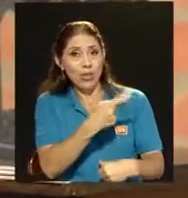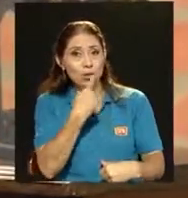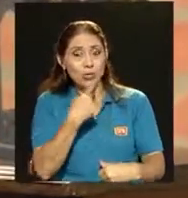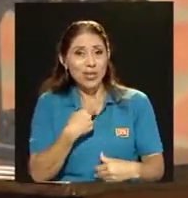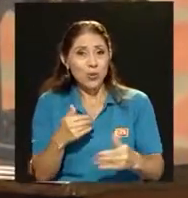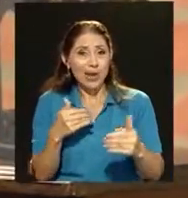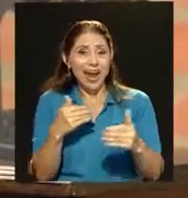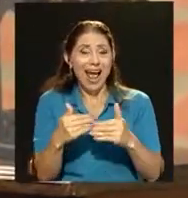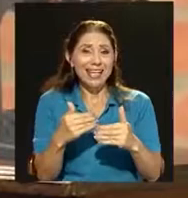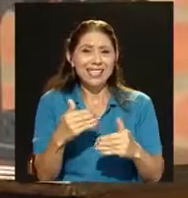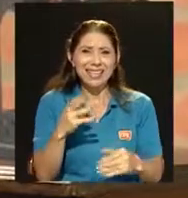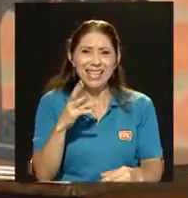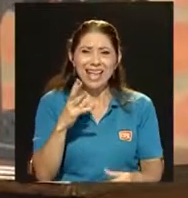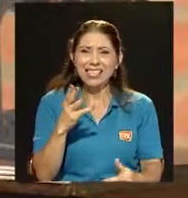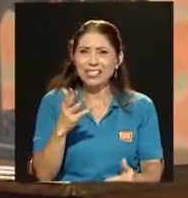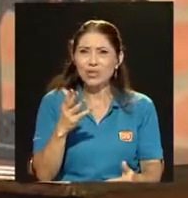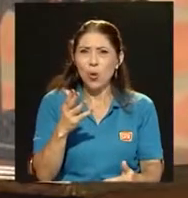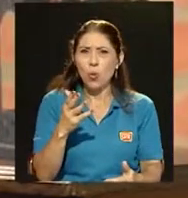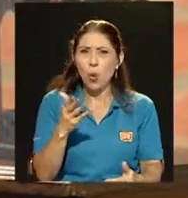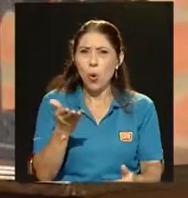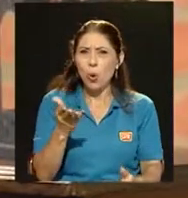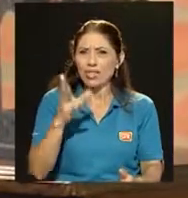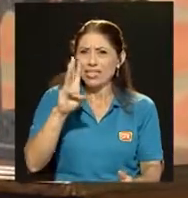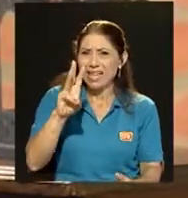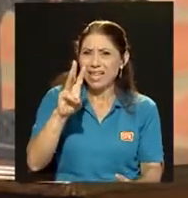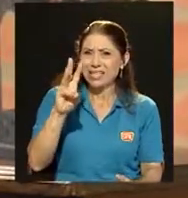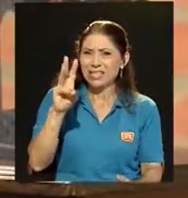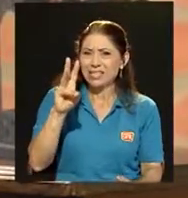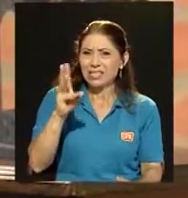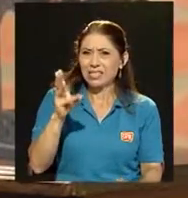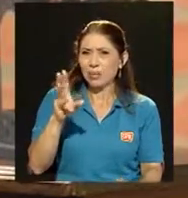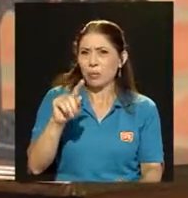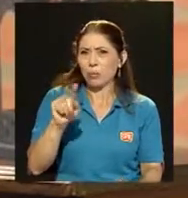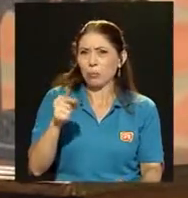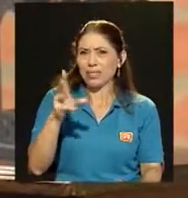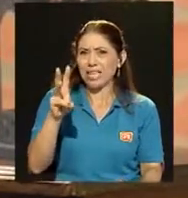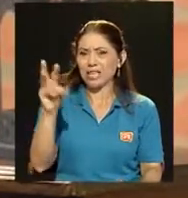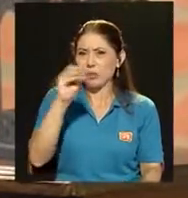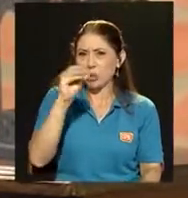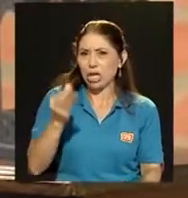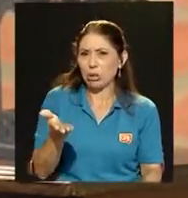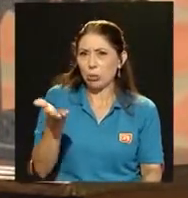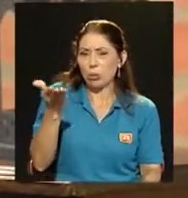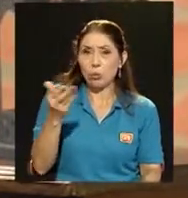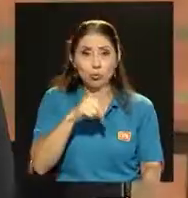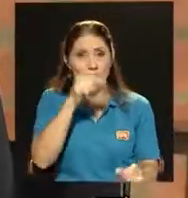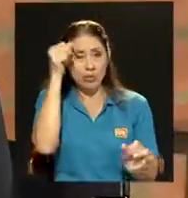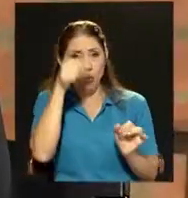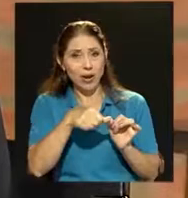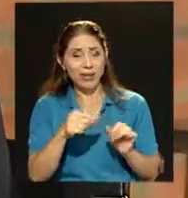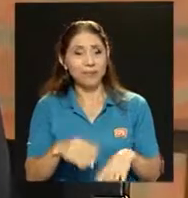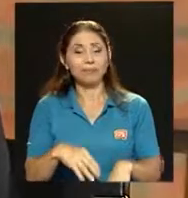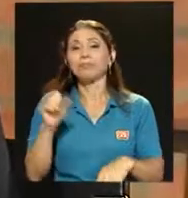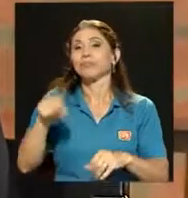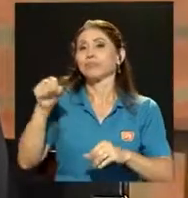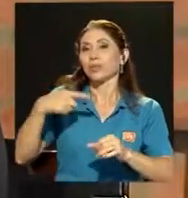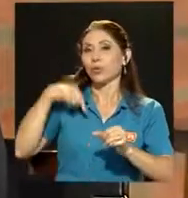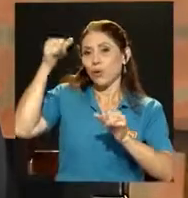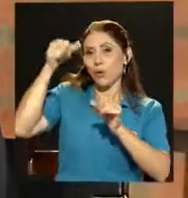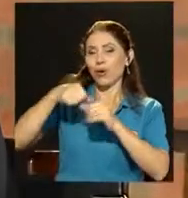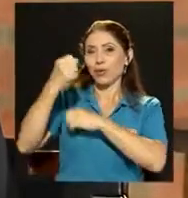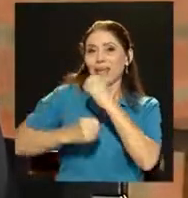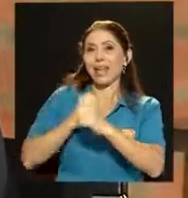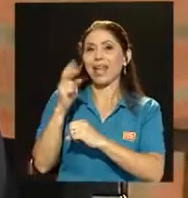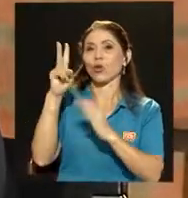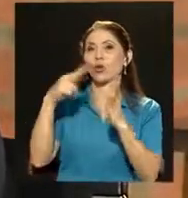casi que es más del 6%. ¿Recuerda usted ese dato? Sí, recuerdo que en el año 2001